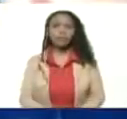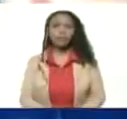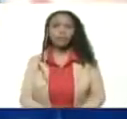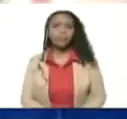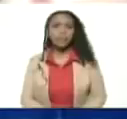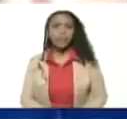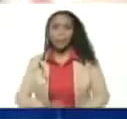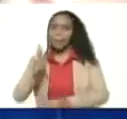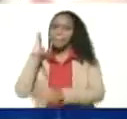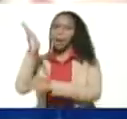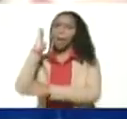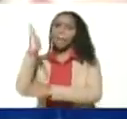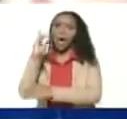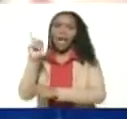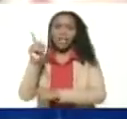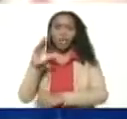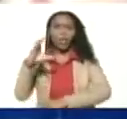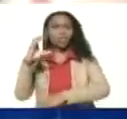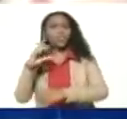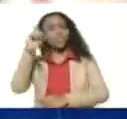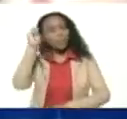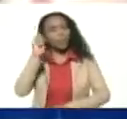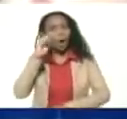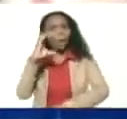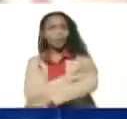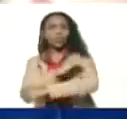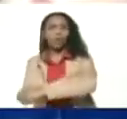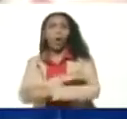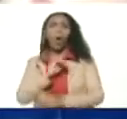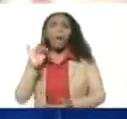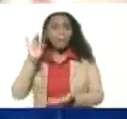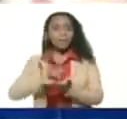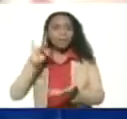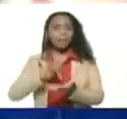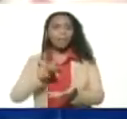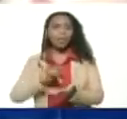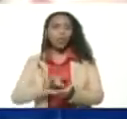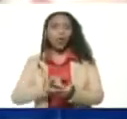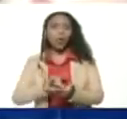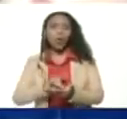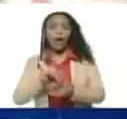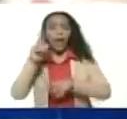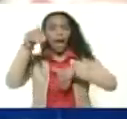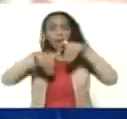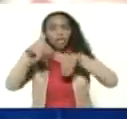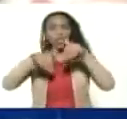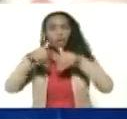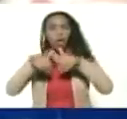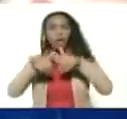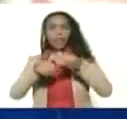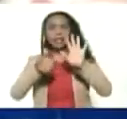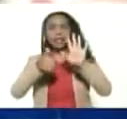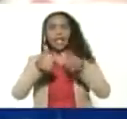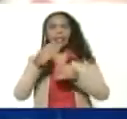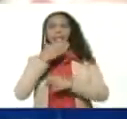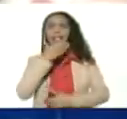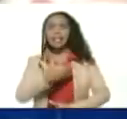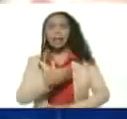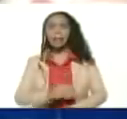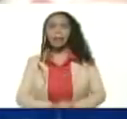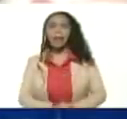para castigar que esos diputados de oposición se postularon y participaron en las elecciones del 6 de diciembre.